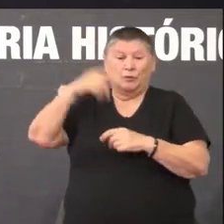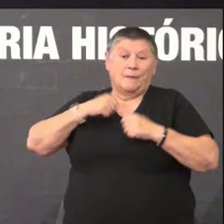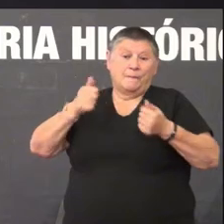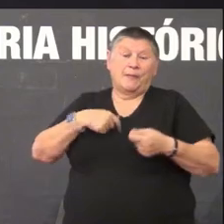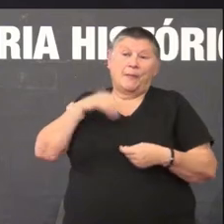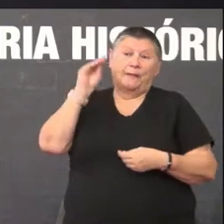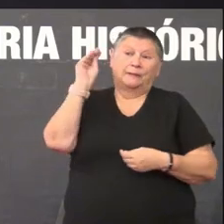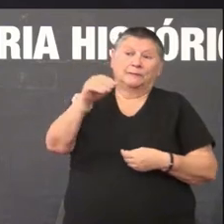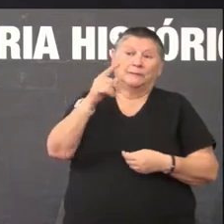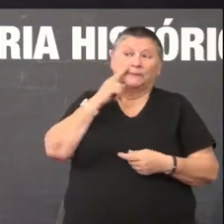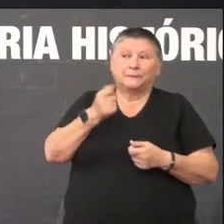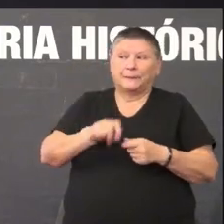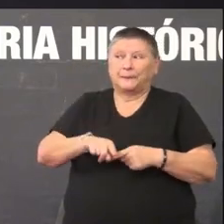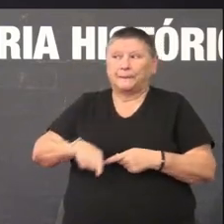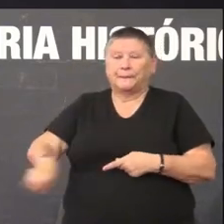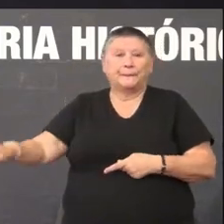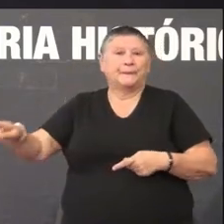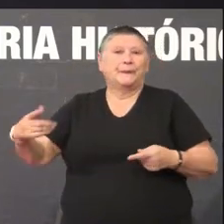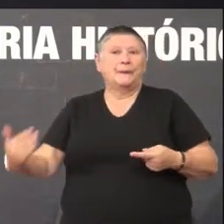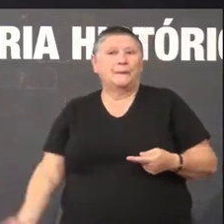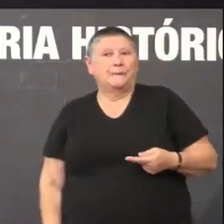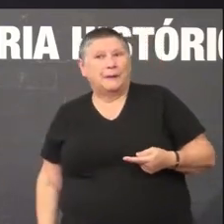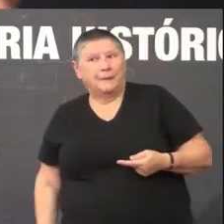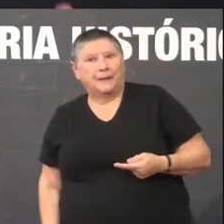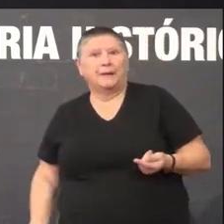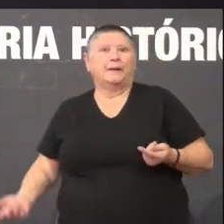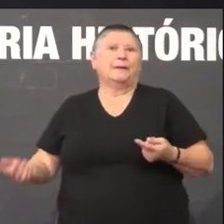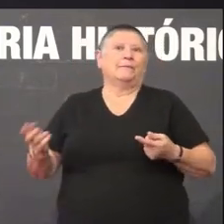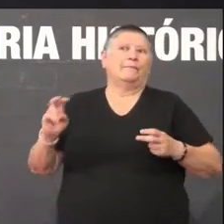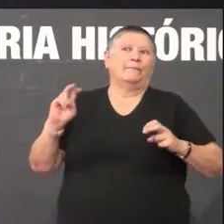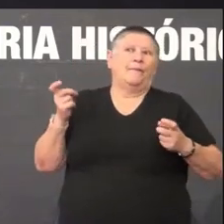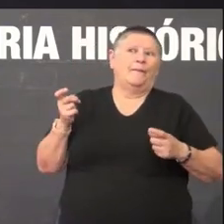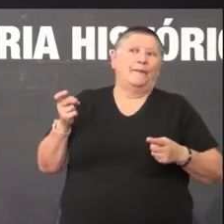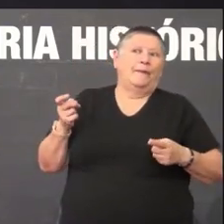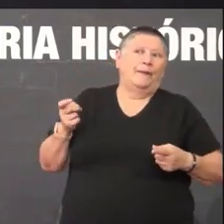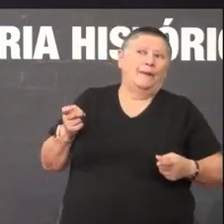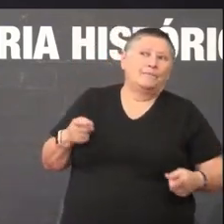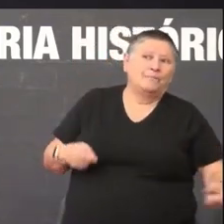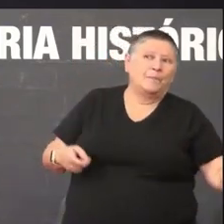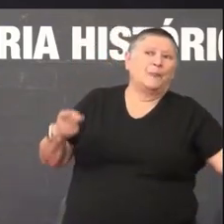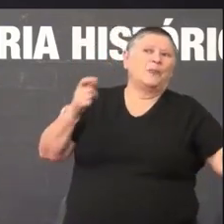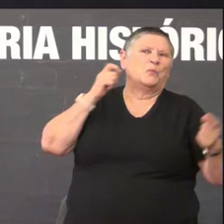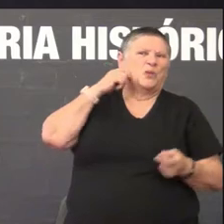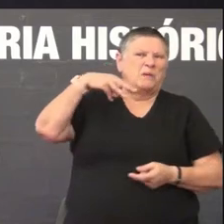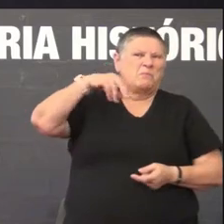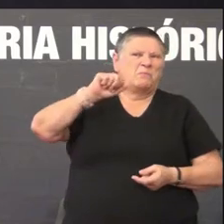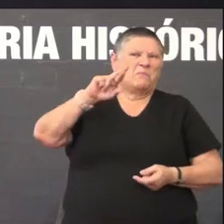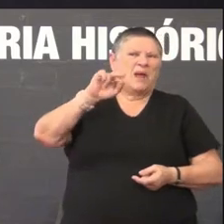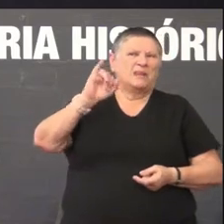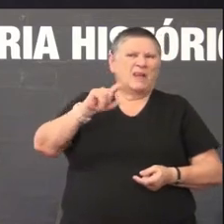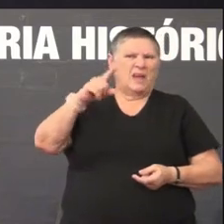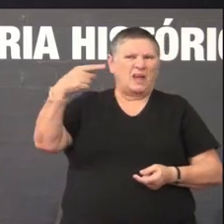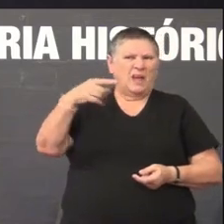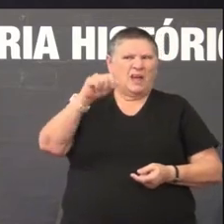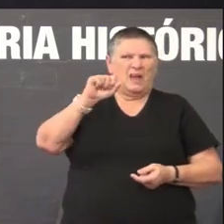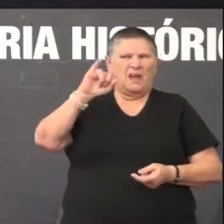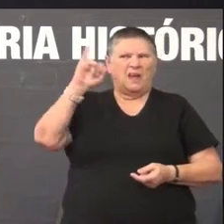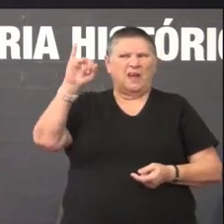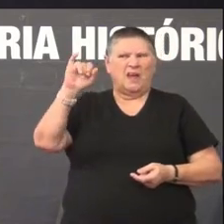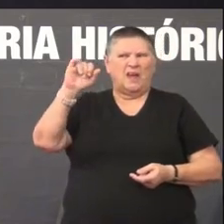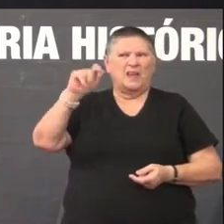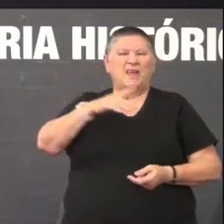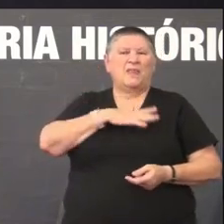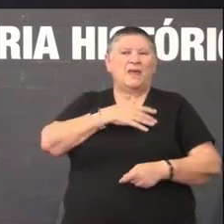haber filtraciones sobre Bárbara Rey, sobre Marta Gallá, que es la de